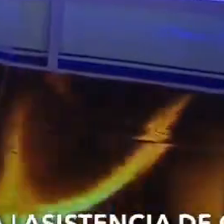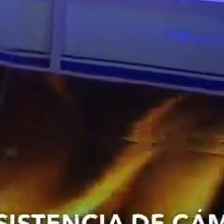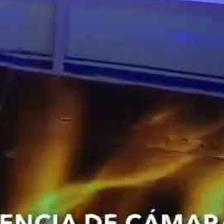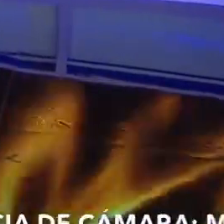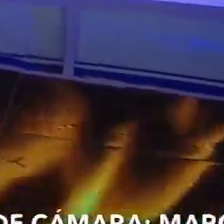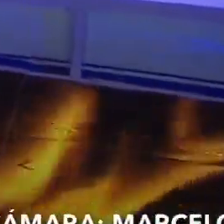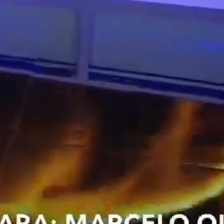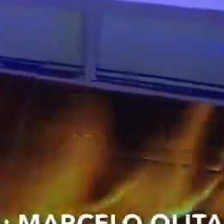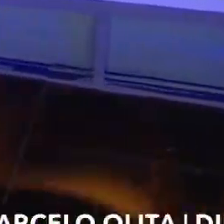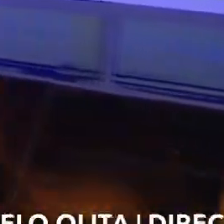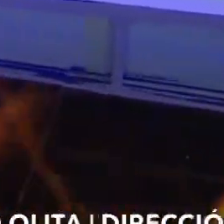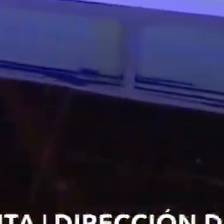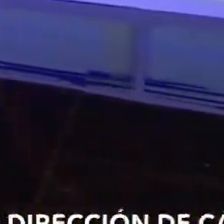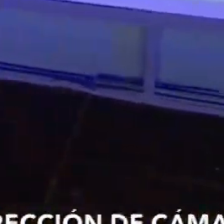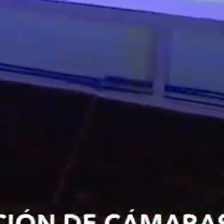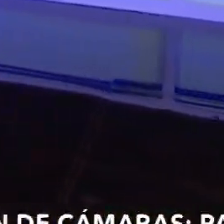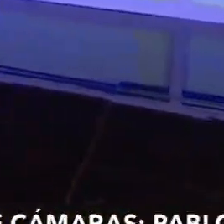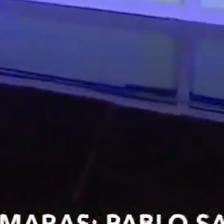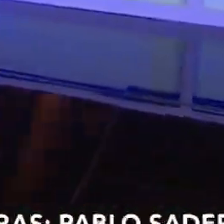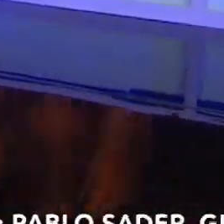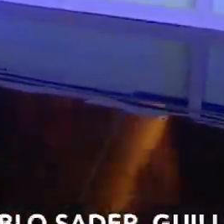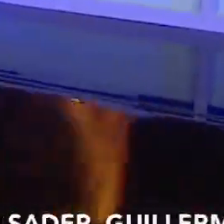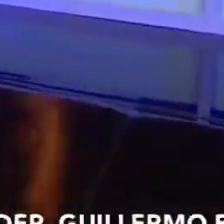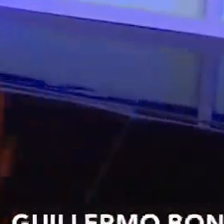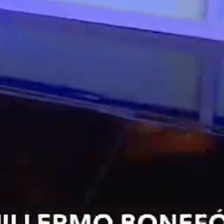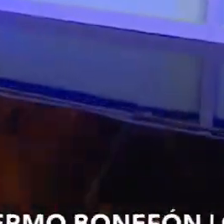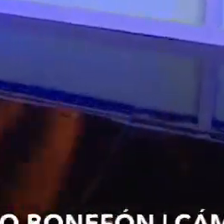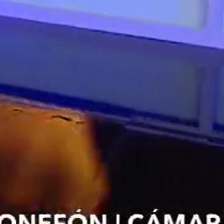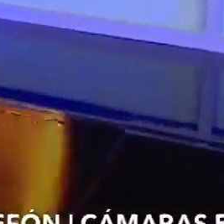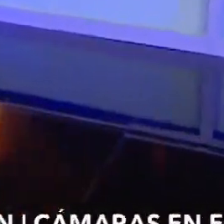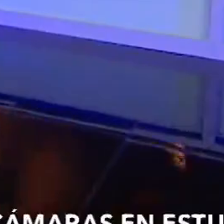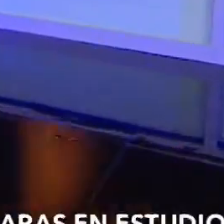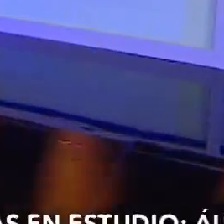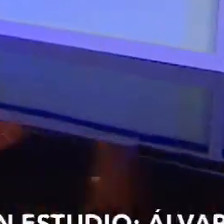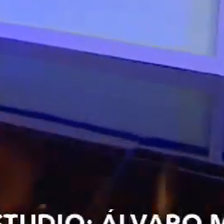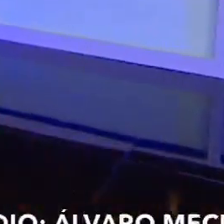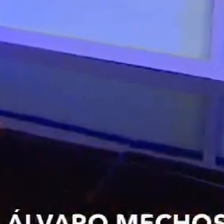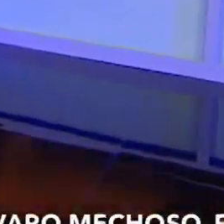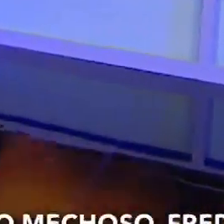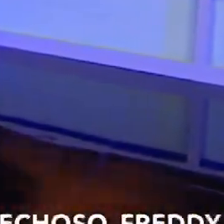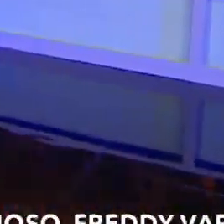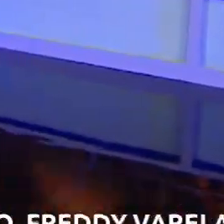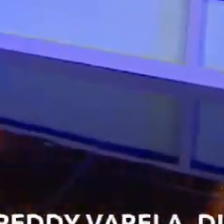Señal en la frente de los que conocen otro lugar.